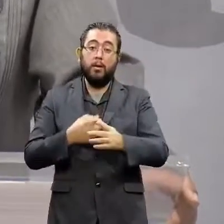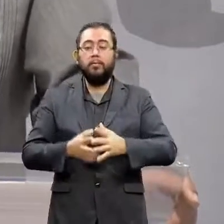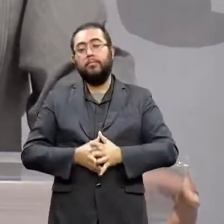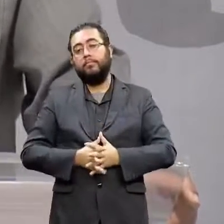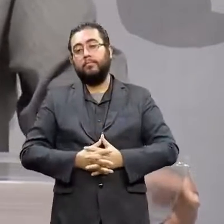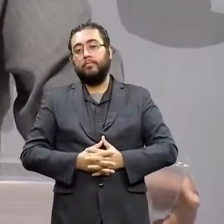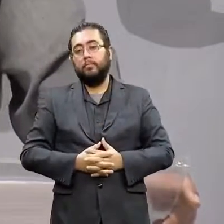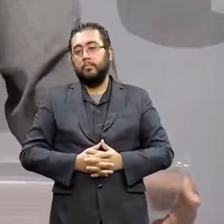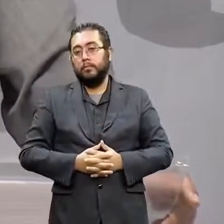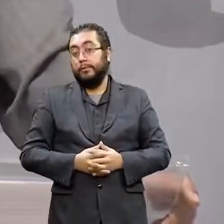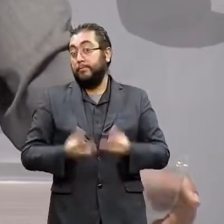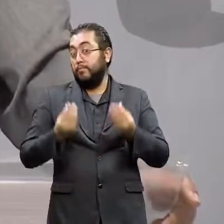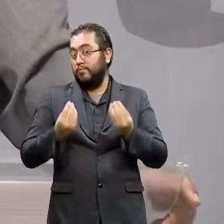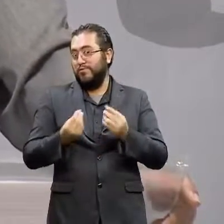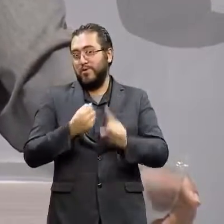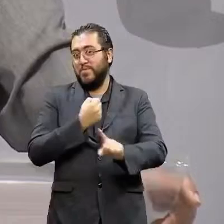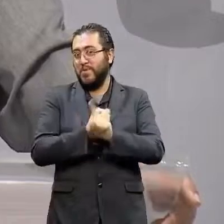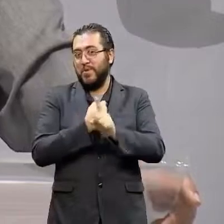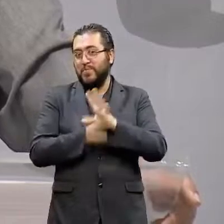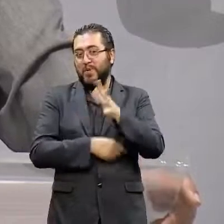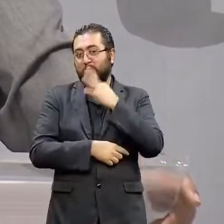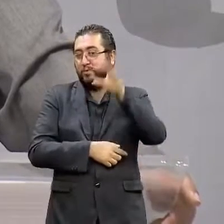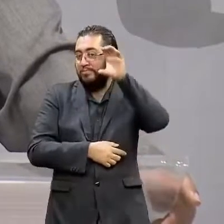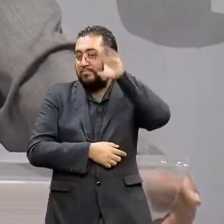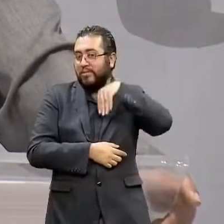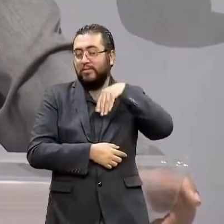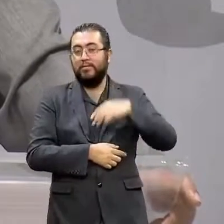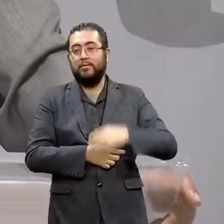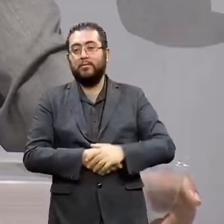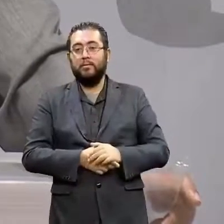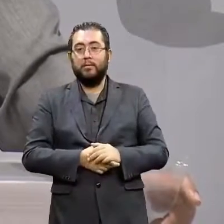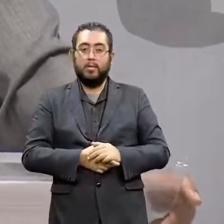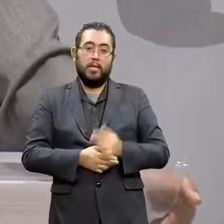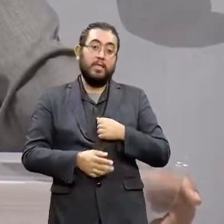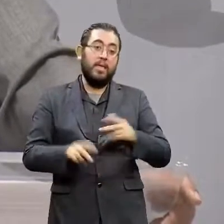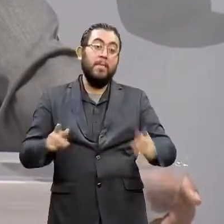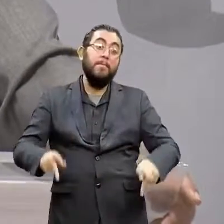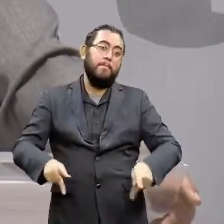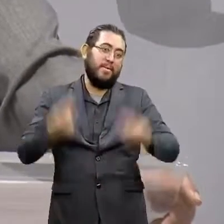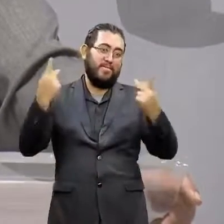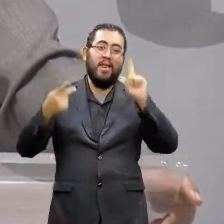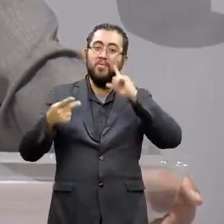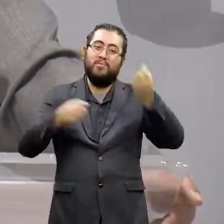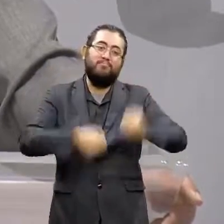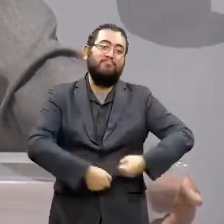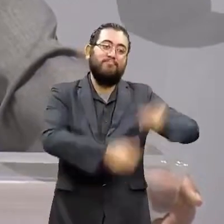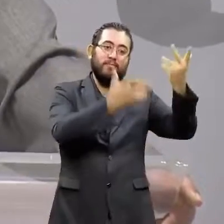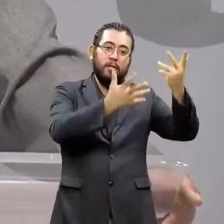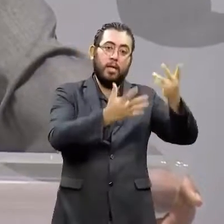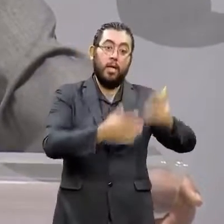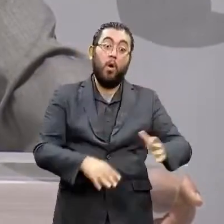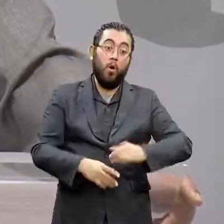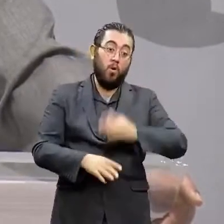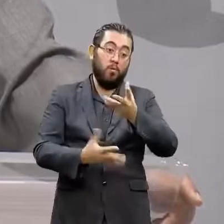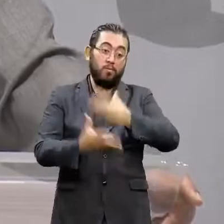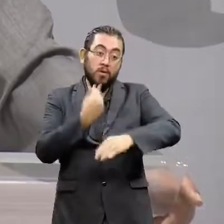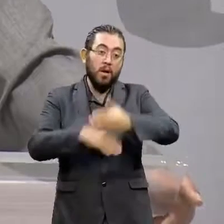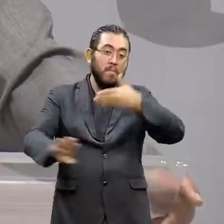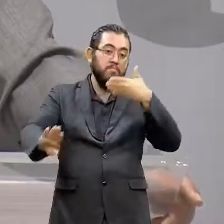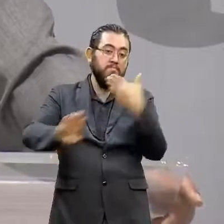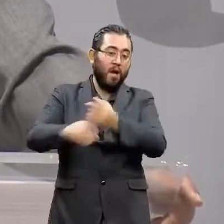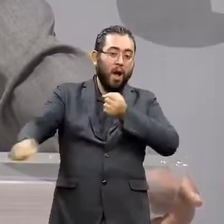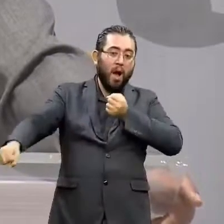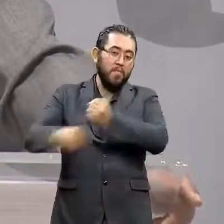muchos delitos particularmente el de la trata O también en la violencia en el núcleo